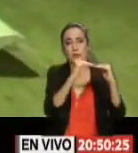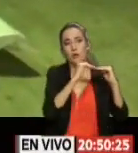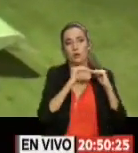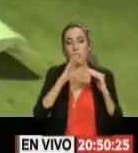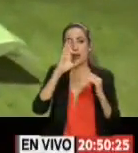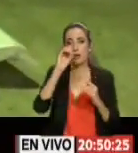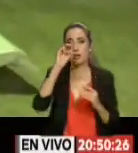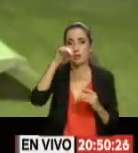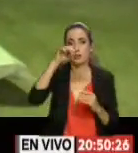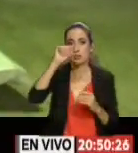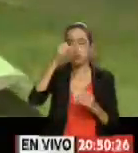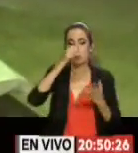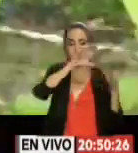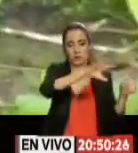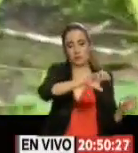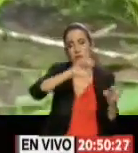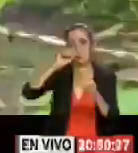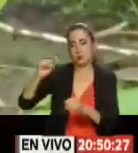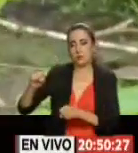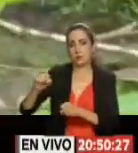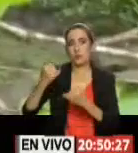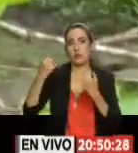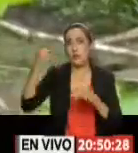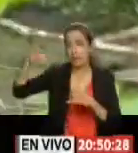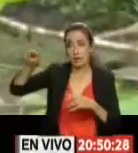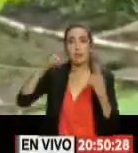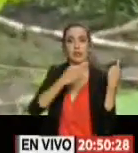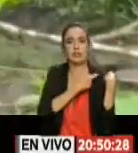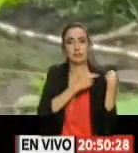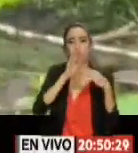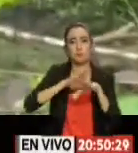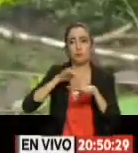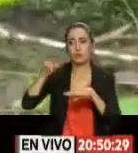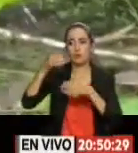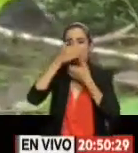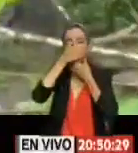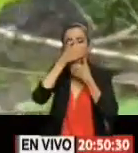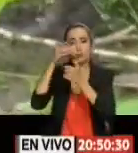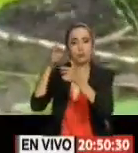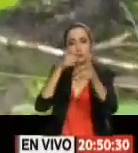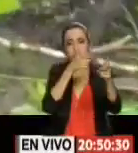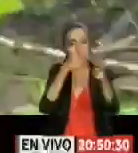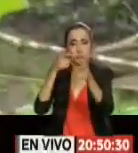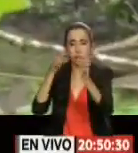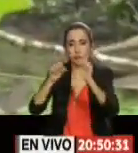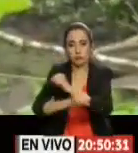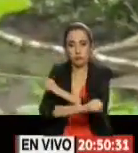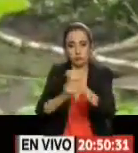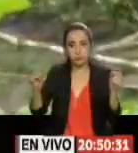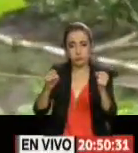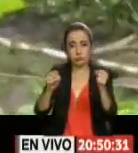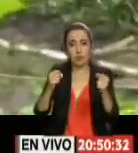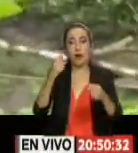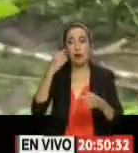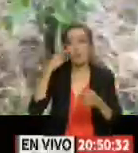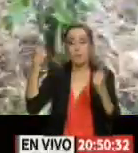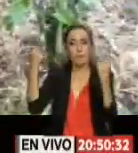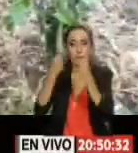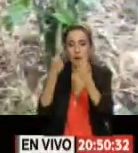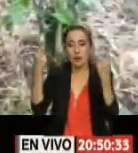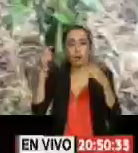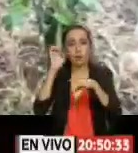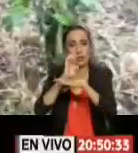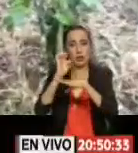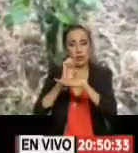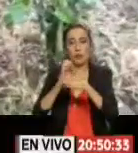Solís Valencia, conocido como Guadaña. Este era el encargado de las acciones terroristas contra la fuerza pública en la zona rural de Tumaco y en Ecuador. Entre